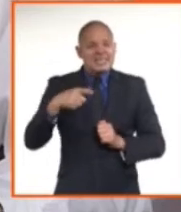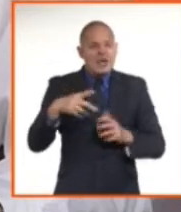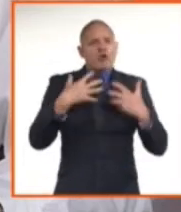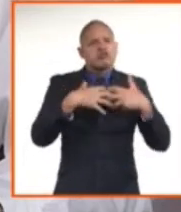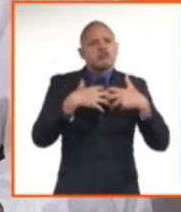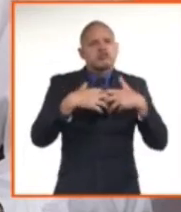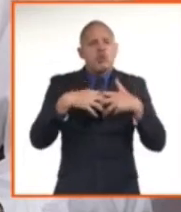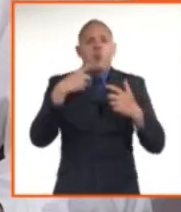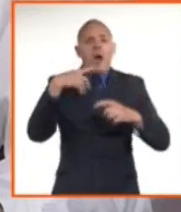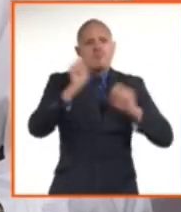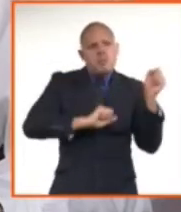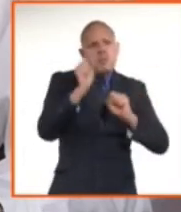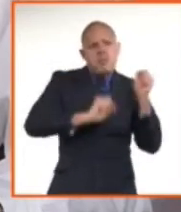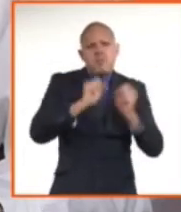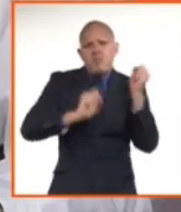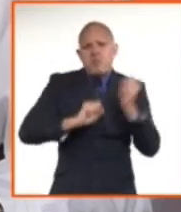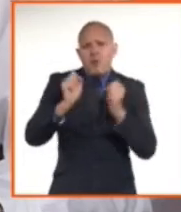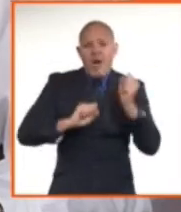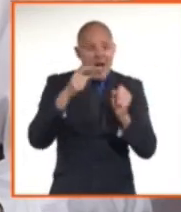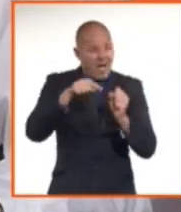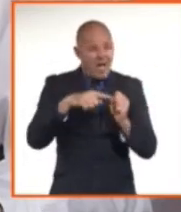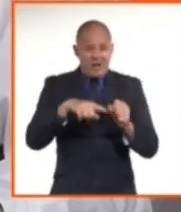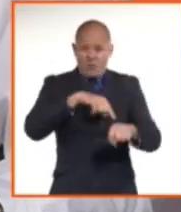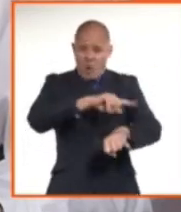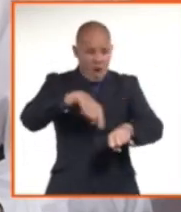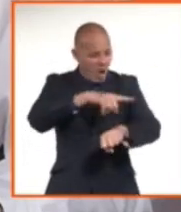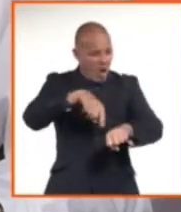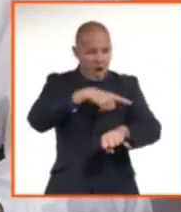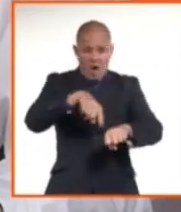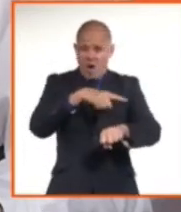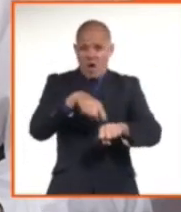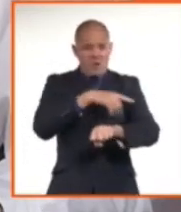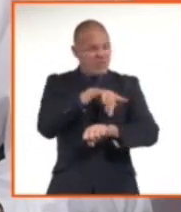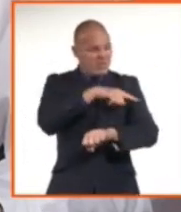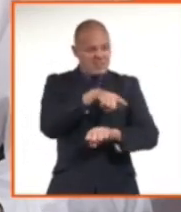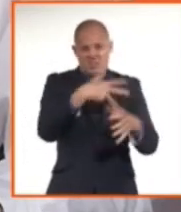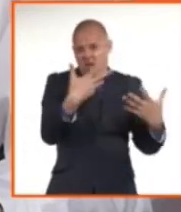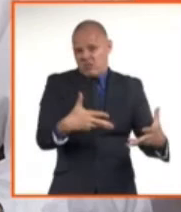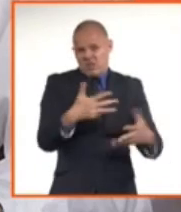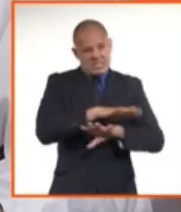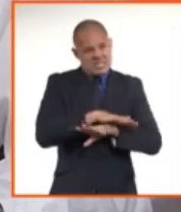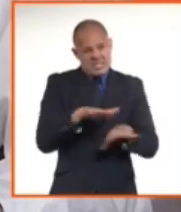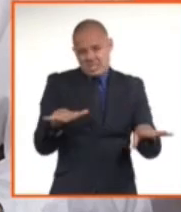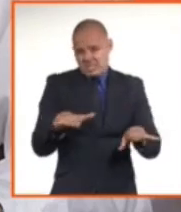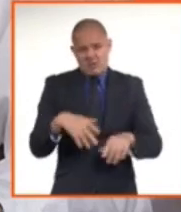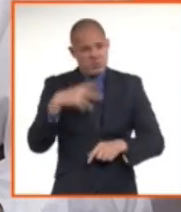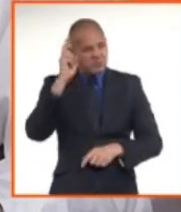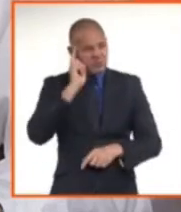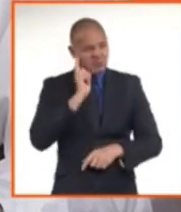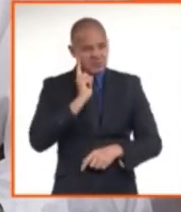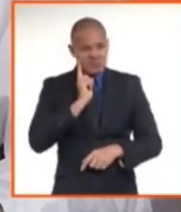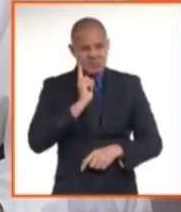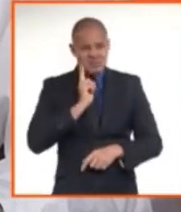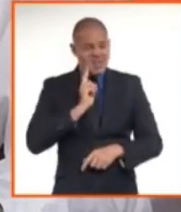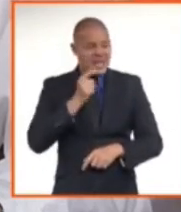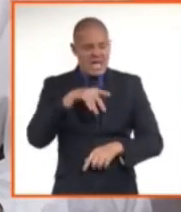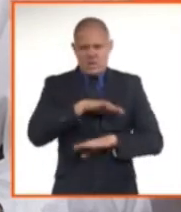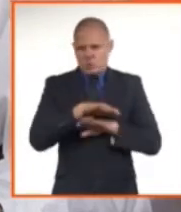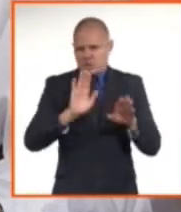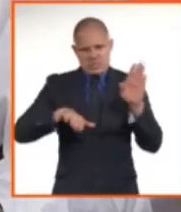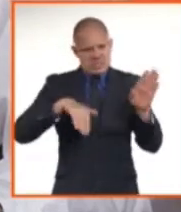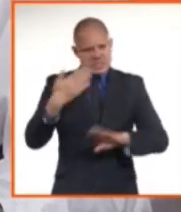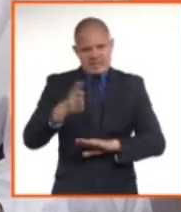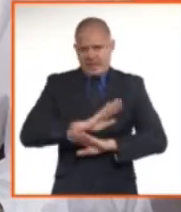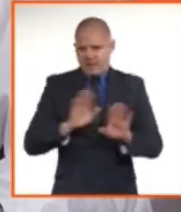de operación que tienen. Es decir, que tienen horas de operación ya incluso por encima de lo que en el